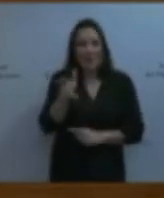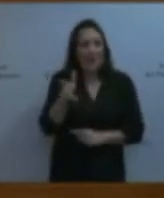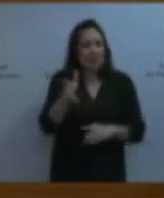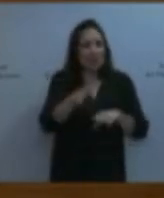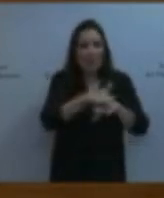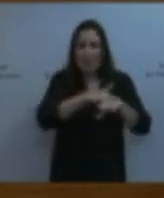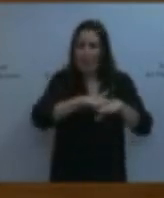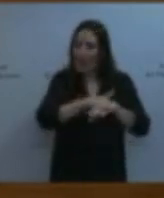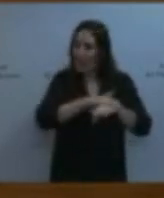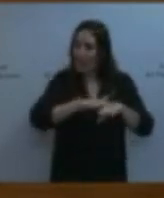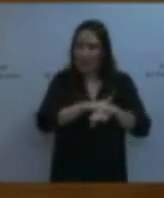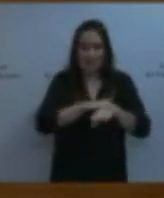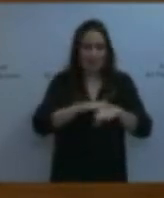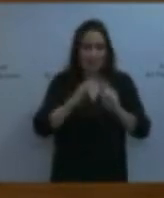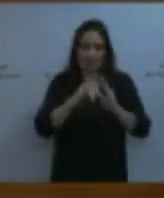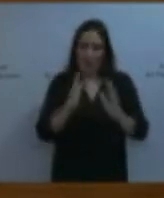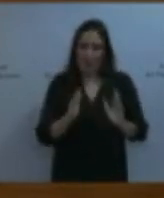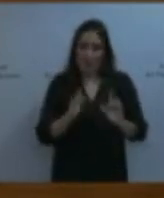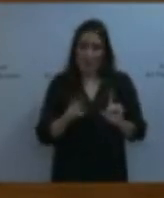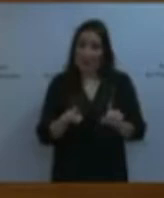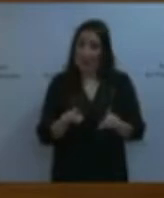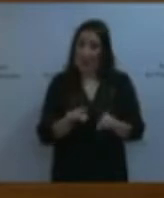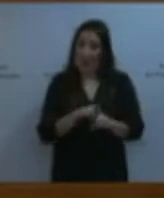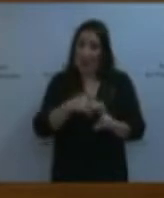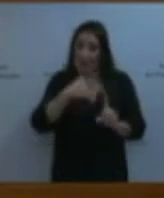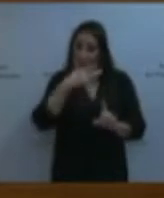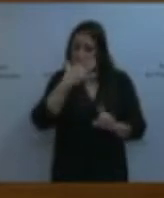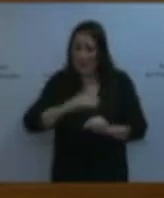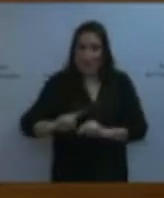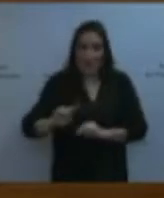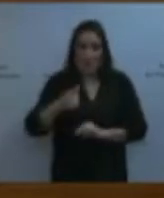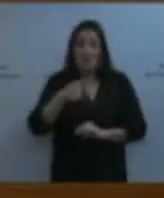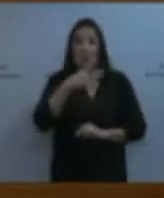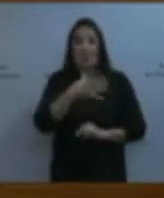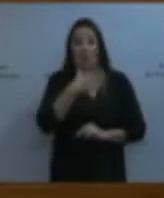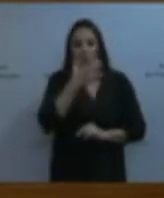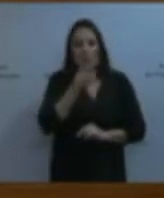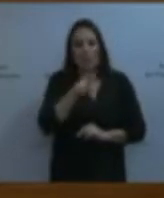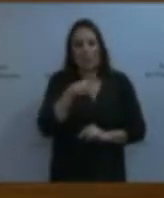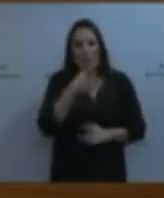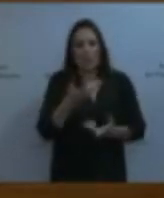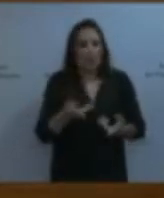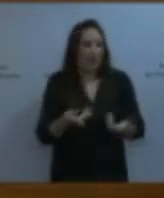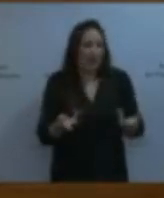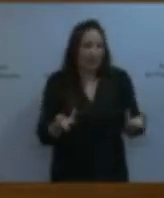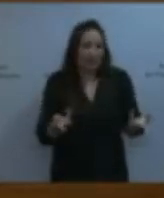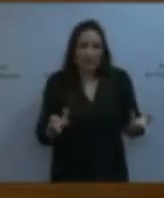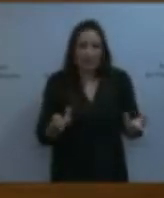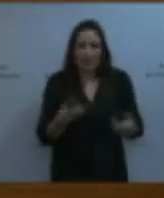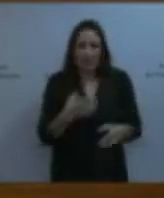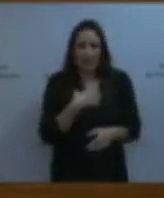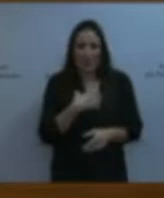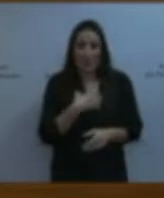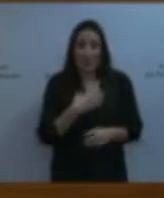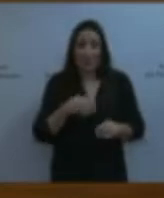más sonrojo provoca en su ejercicio, por vergüenza, pero también por indignación. El parque de viviendas públicas